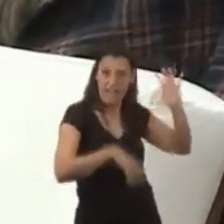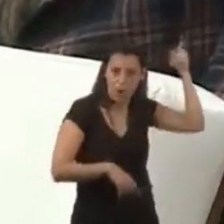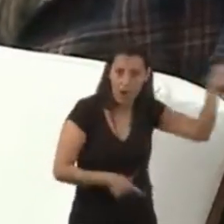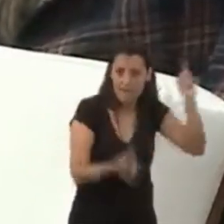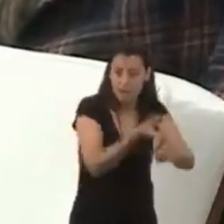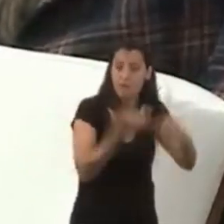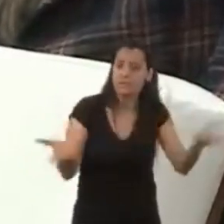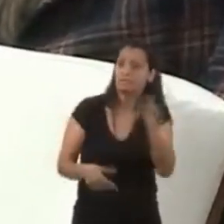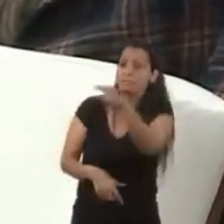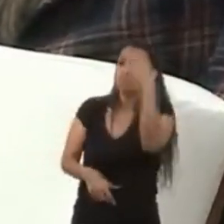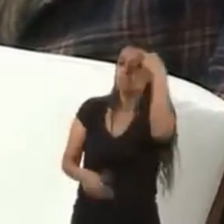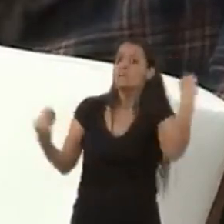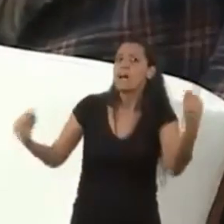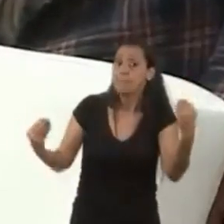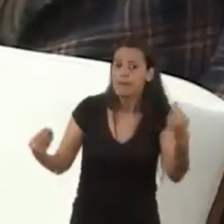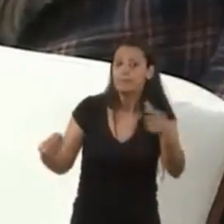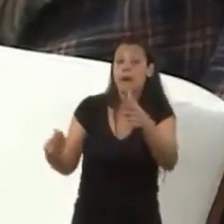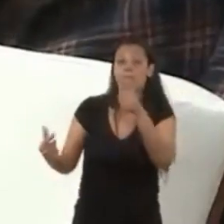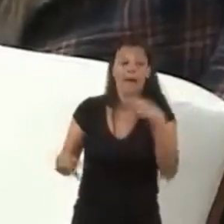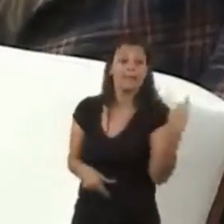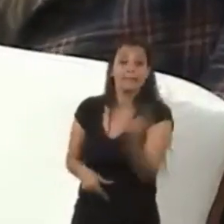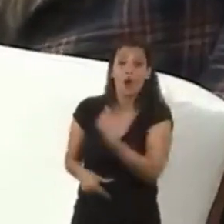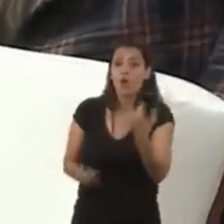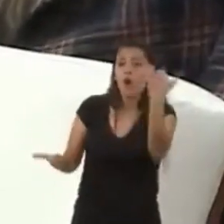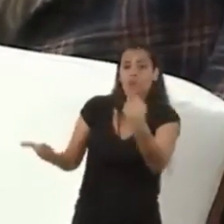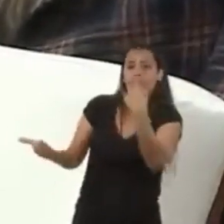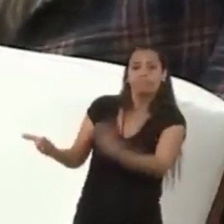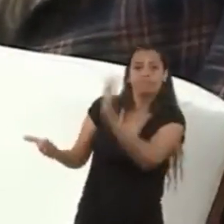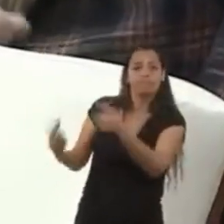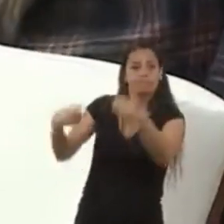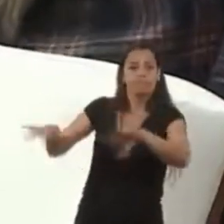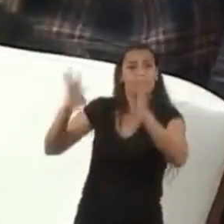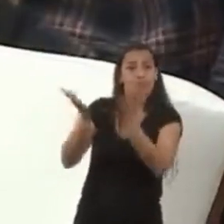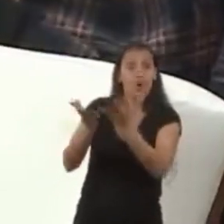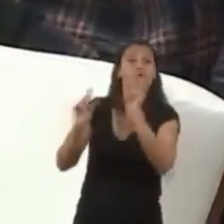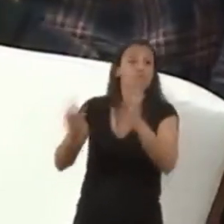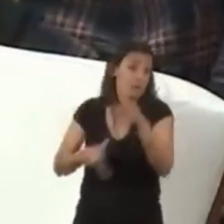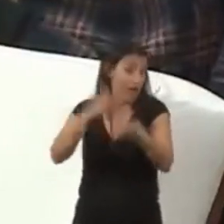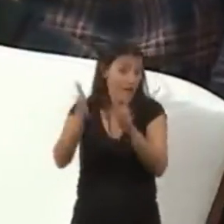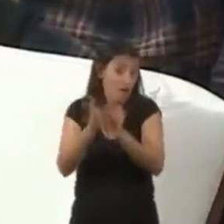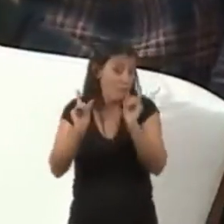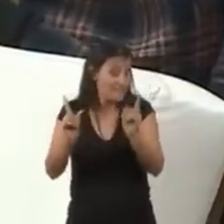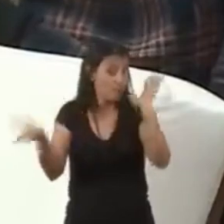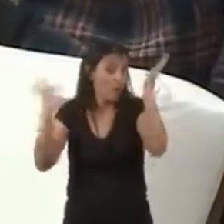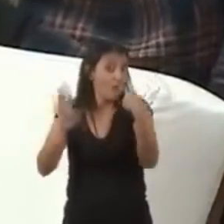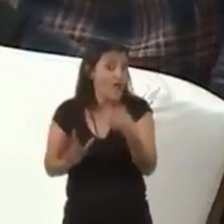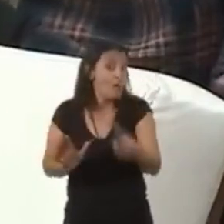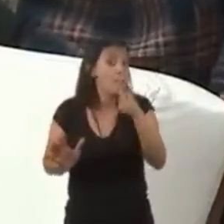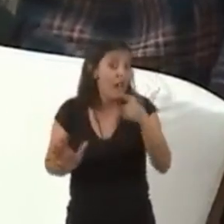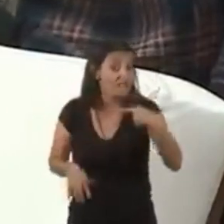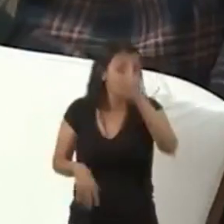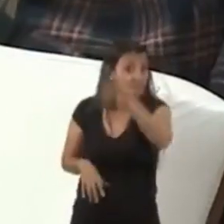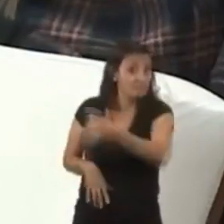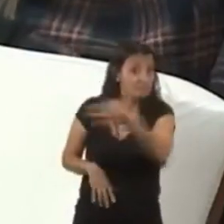ese asunto porque parece que las sospechas que hemos investigado los medios de comunicación y a las que también se refirió Miley empiezan a fundamentarse y